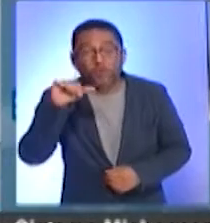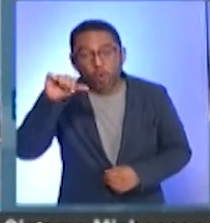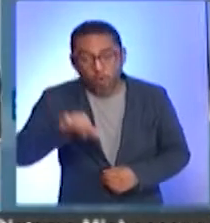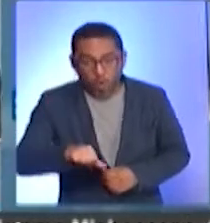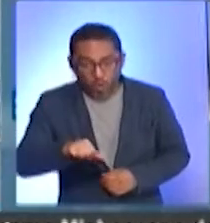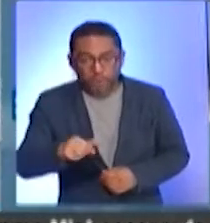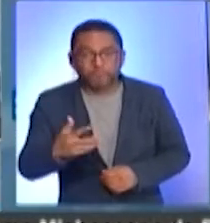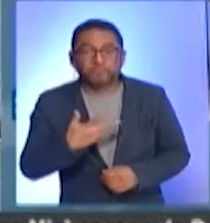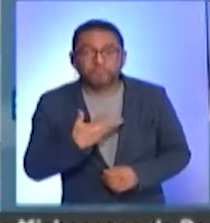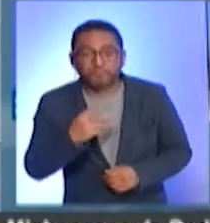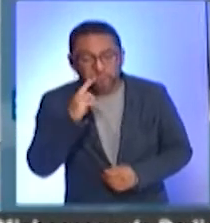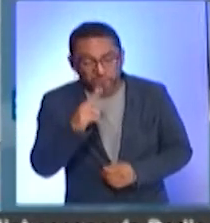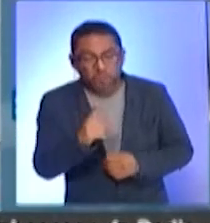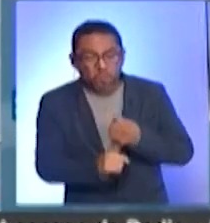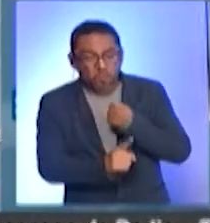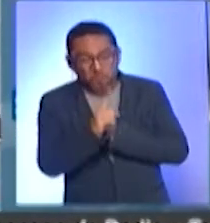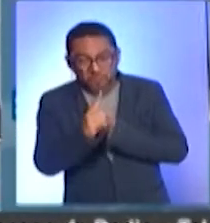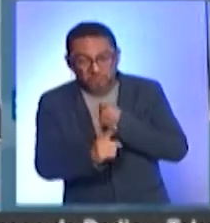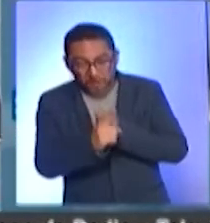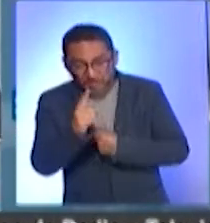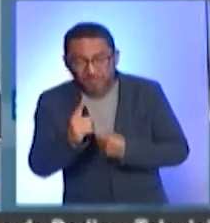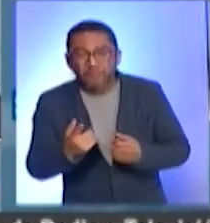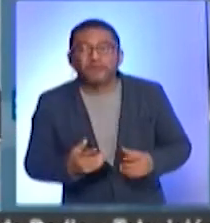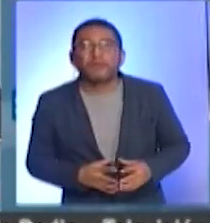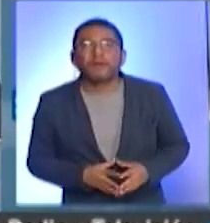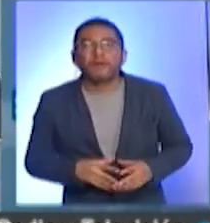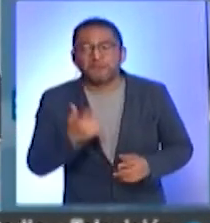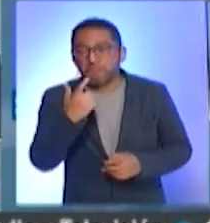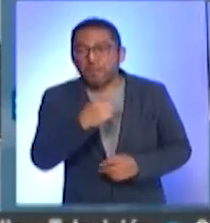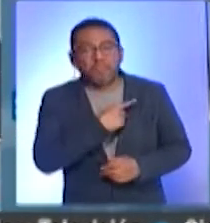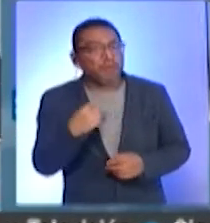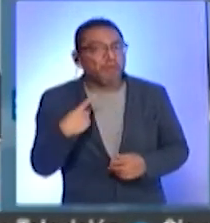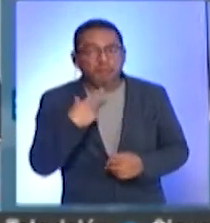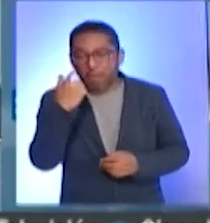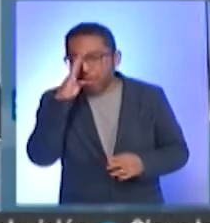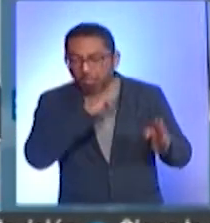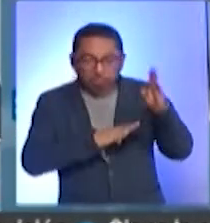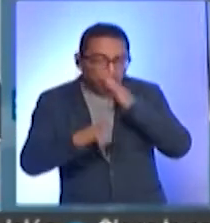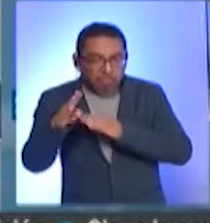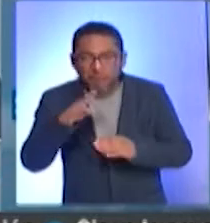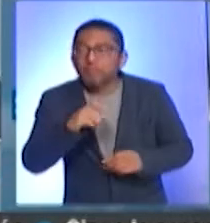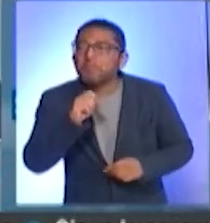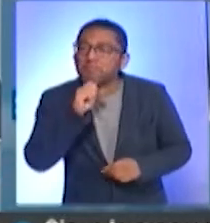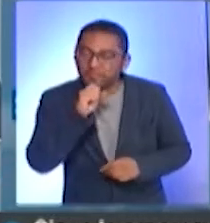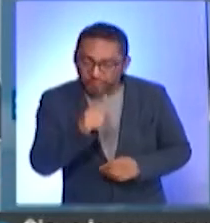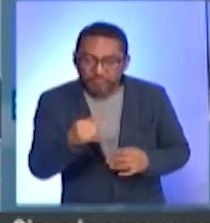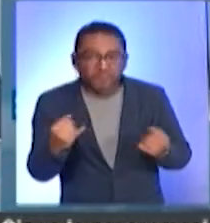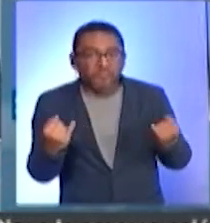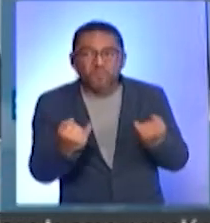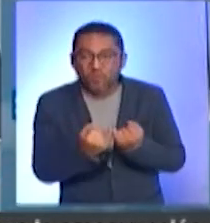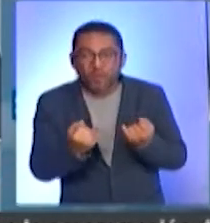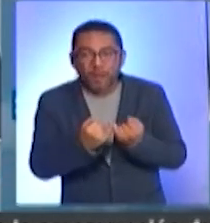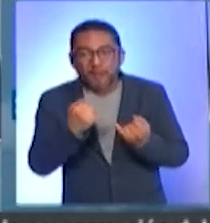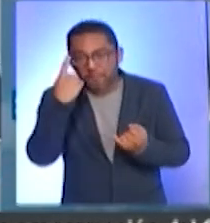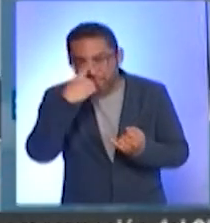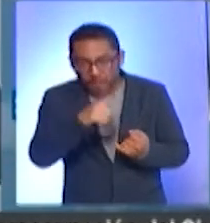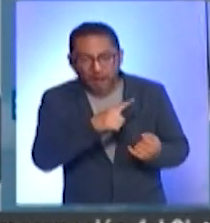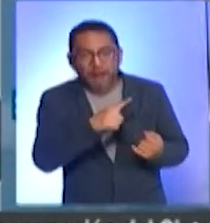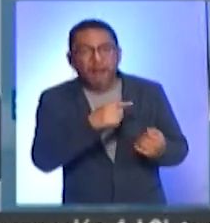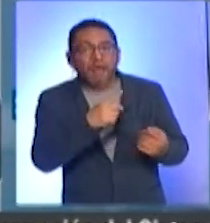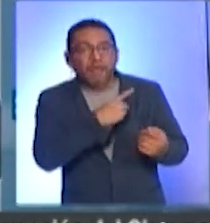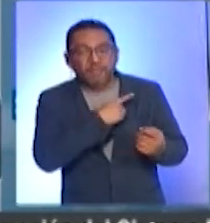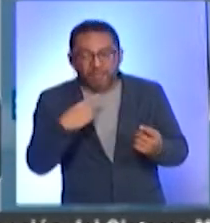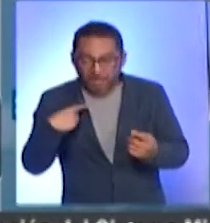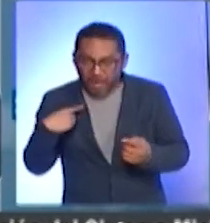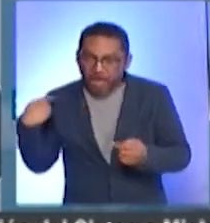enfrentamos a un problema de déficit y también de arrastre de obligaciones en